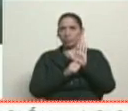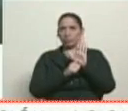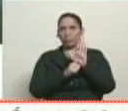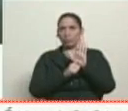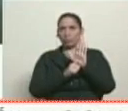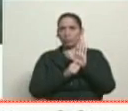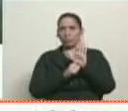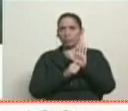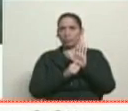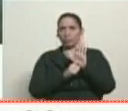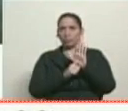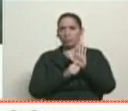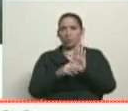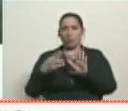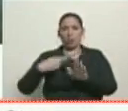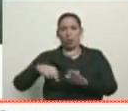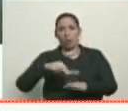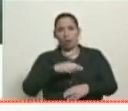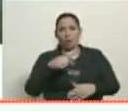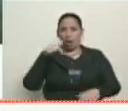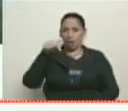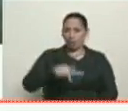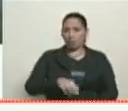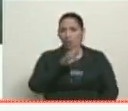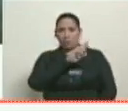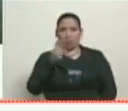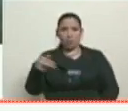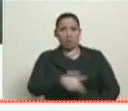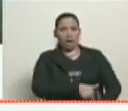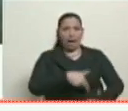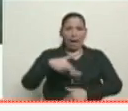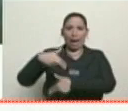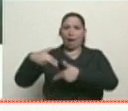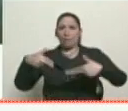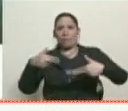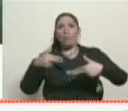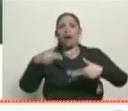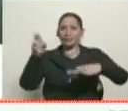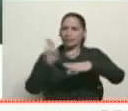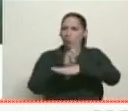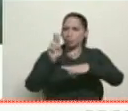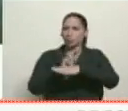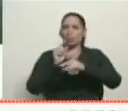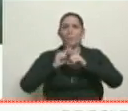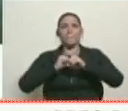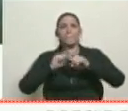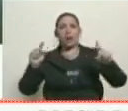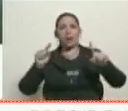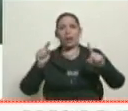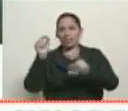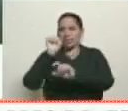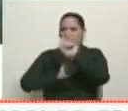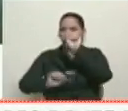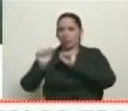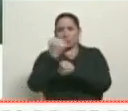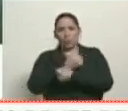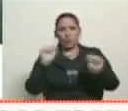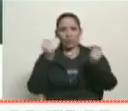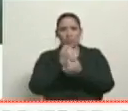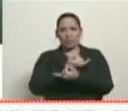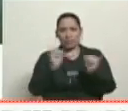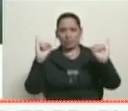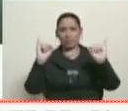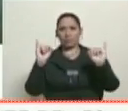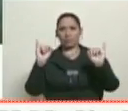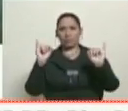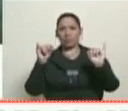Las armas de la República están para defender su soberanía y su independencia.